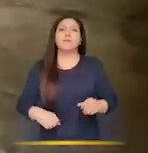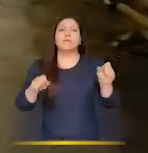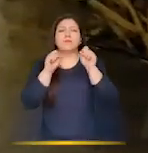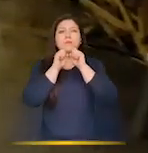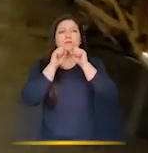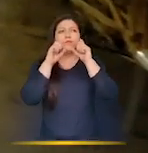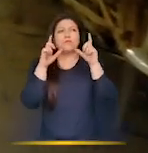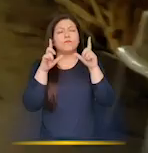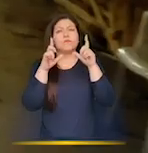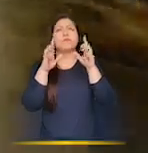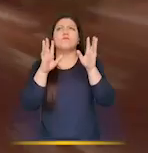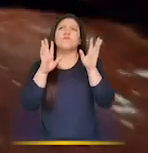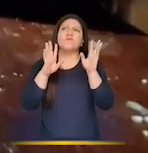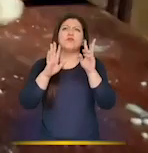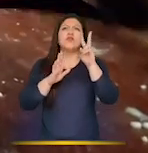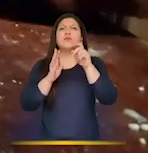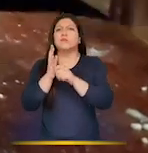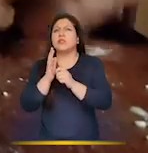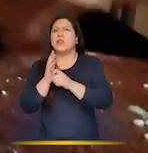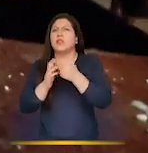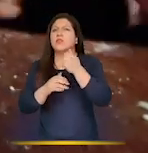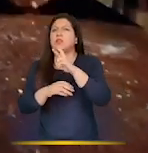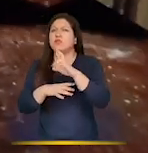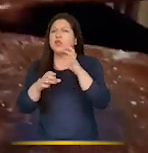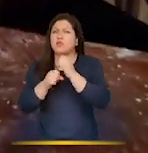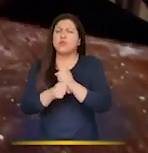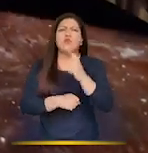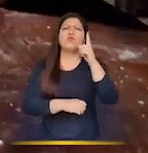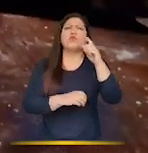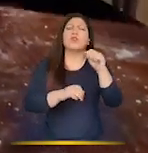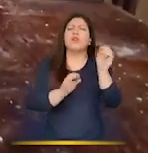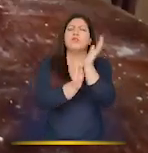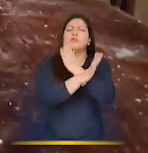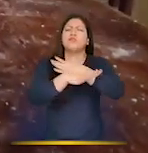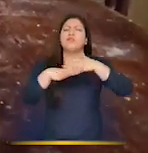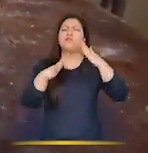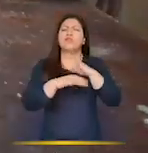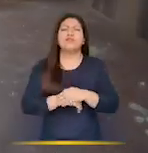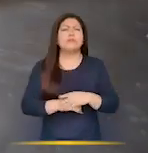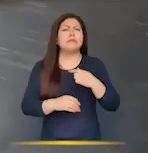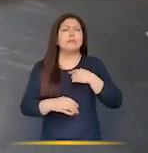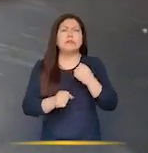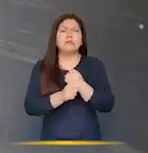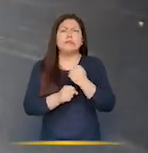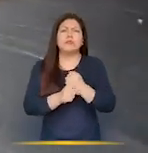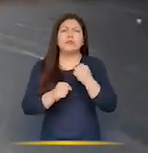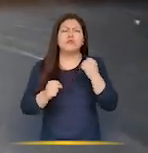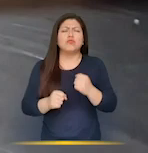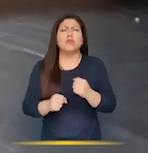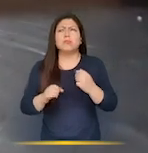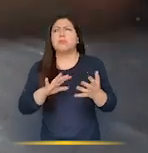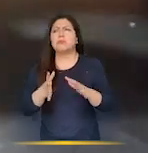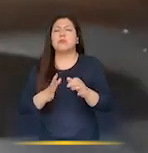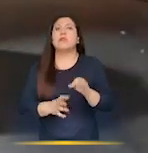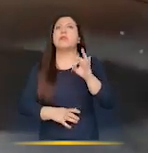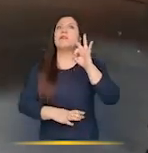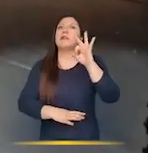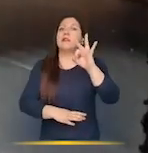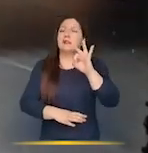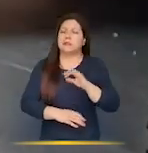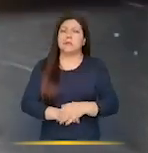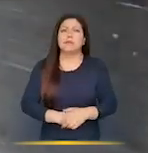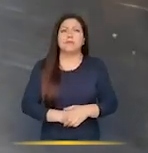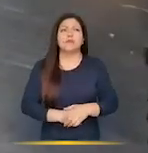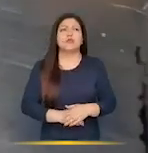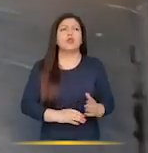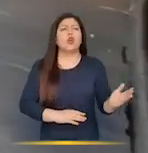Me levanto a las dos veces a las 12 de la noche, 1 de la mañana, o cuando no tengo que ser harto, harto, me levanto por ahí a